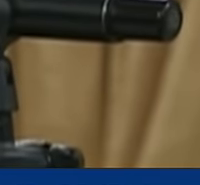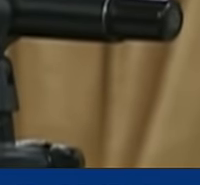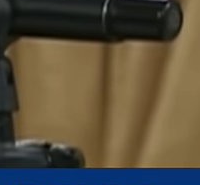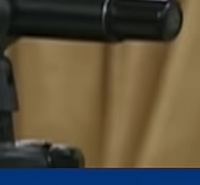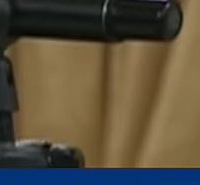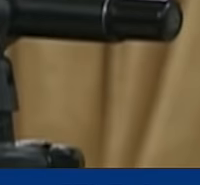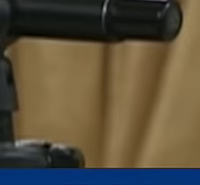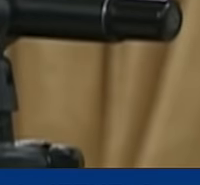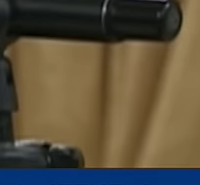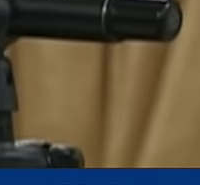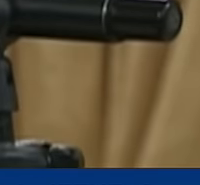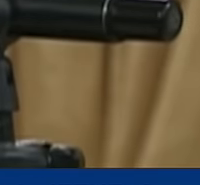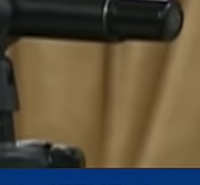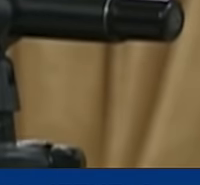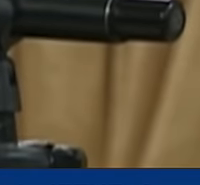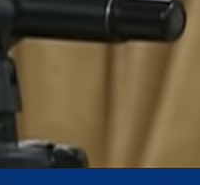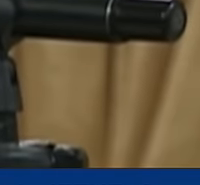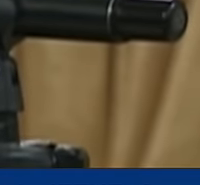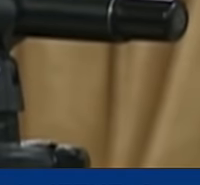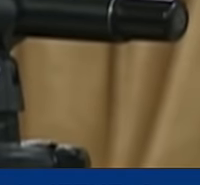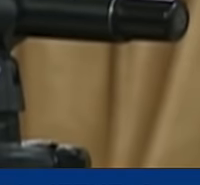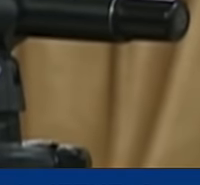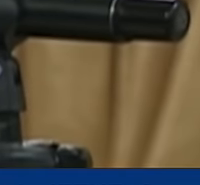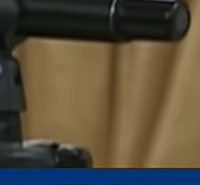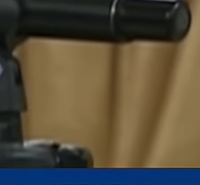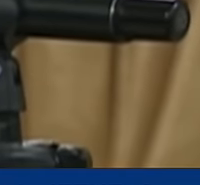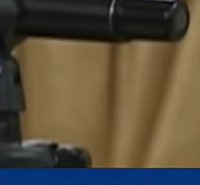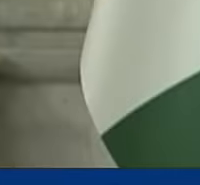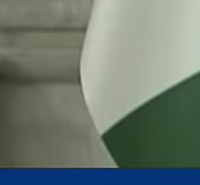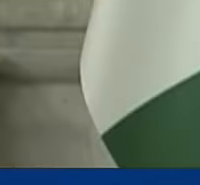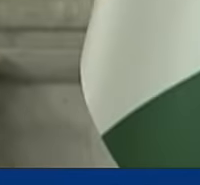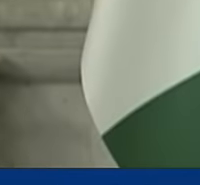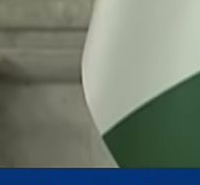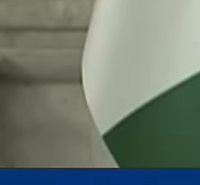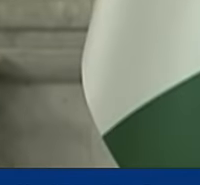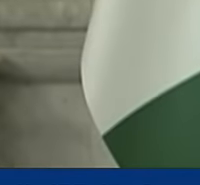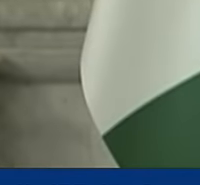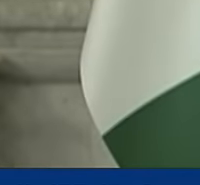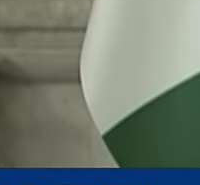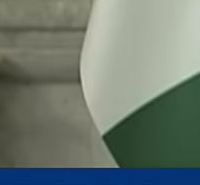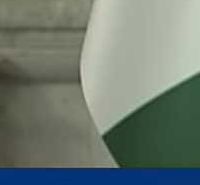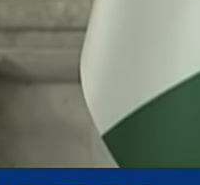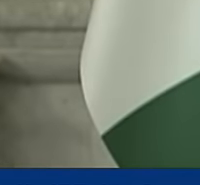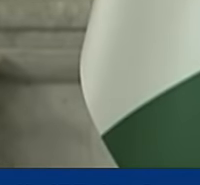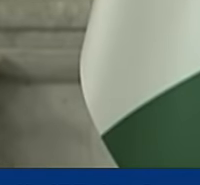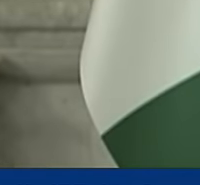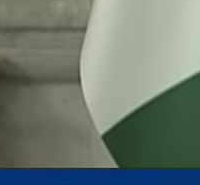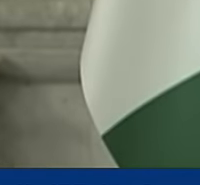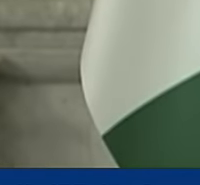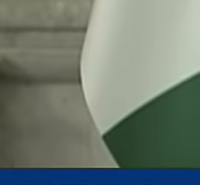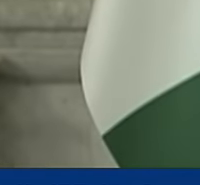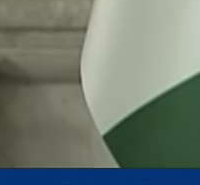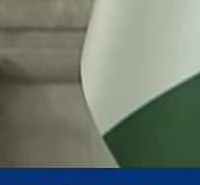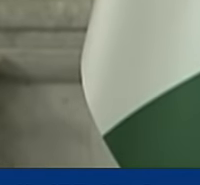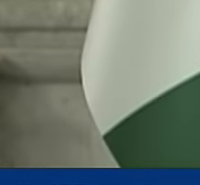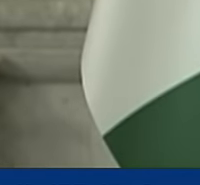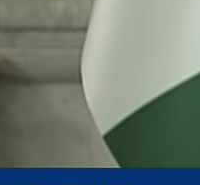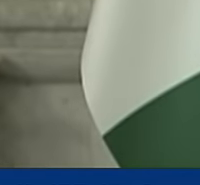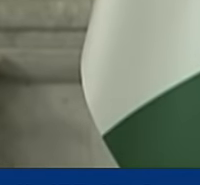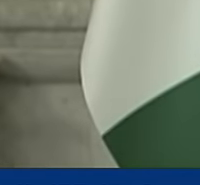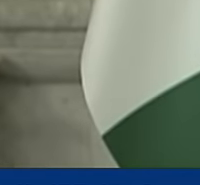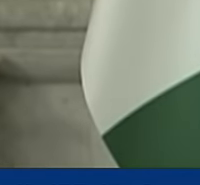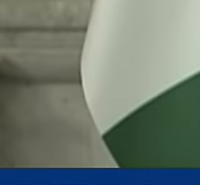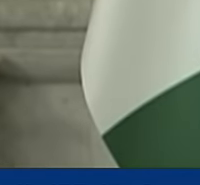ganar porque la gente está con usted, los jóvenes, los pobres. Lo vi con mis ojos. Cuando fui a Nigeria, dije, este hombre va a ganar